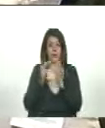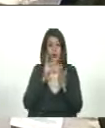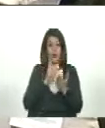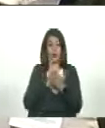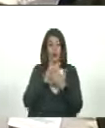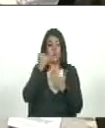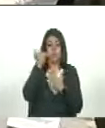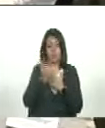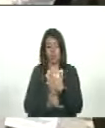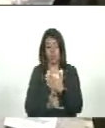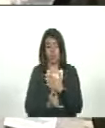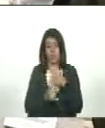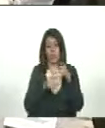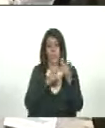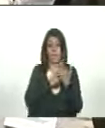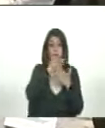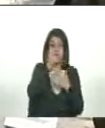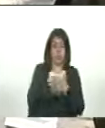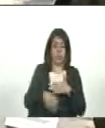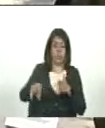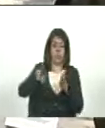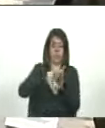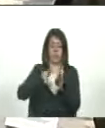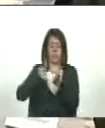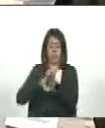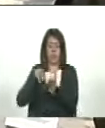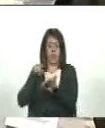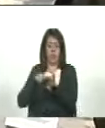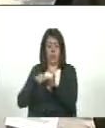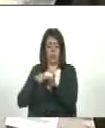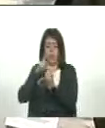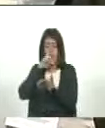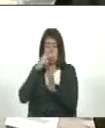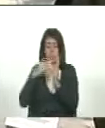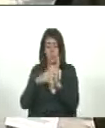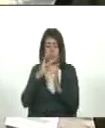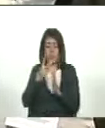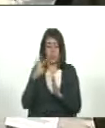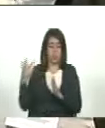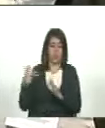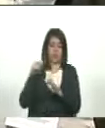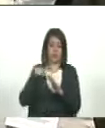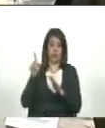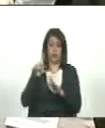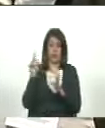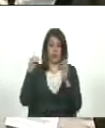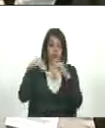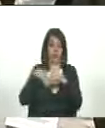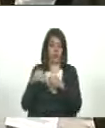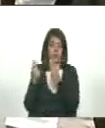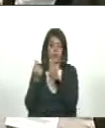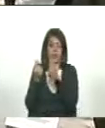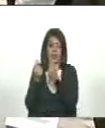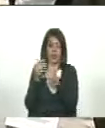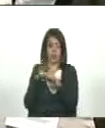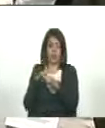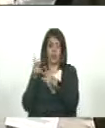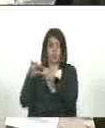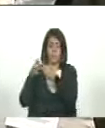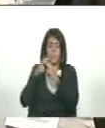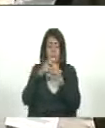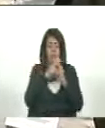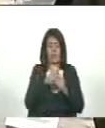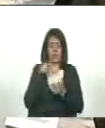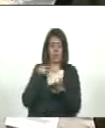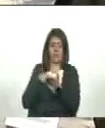contraproyectos. Muchos de esos proyectos se repiten de la ley de endeudamiento del año 2023, en el cual no conseguimos los fondos para el préstamo para